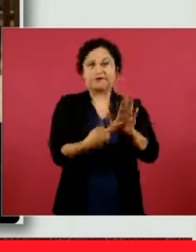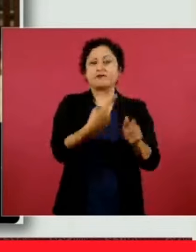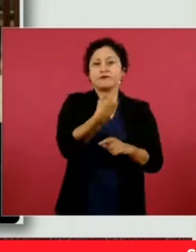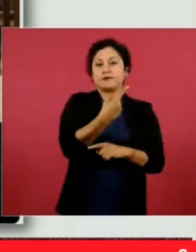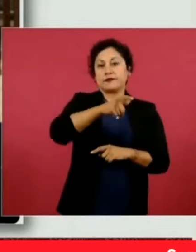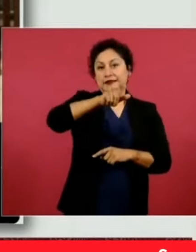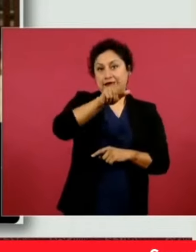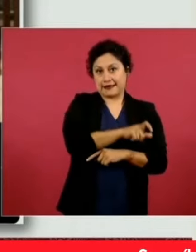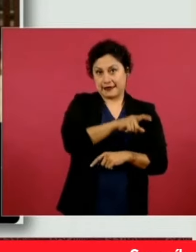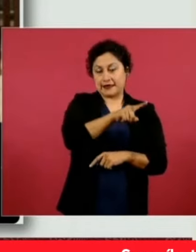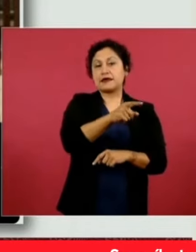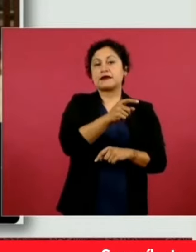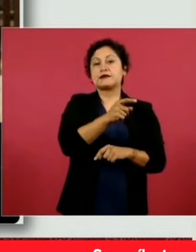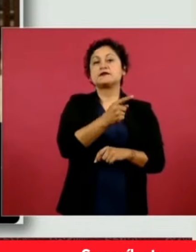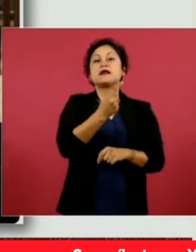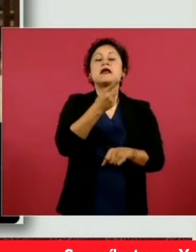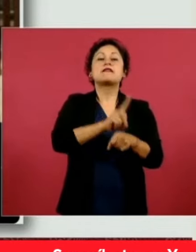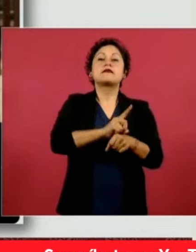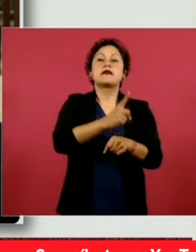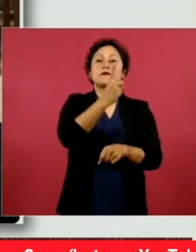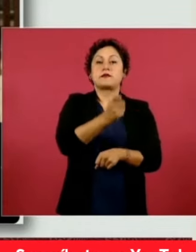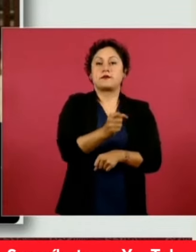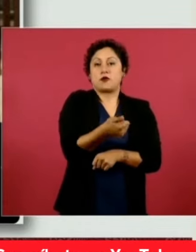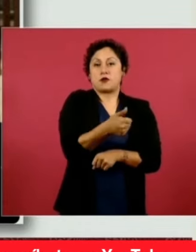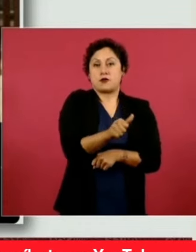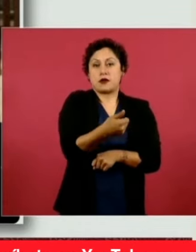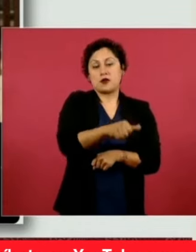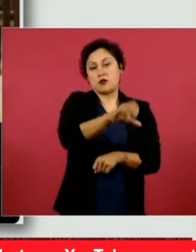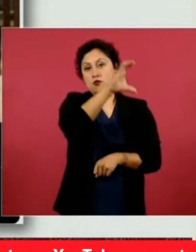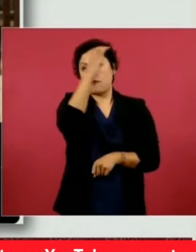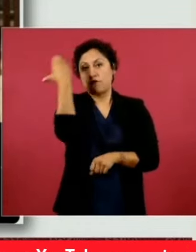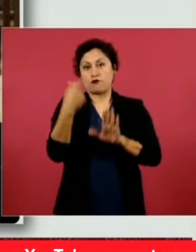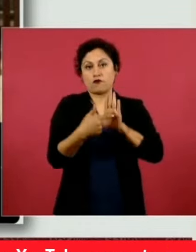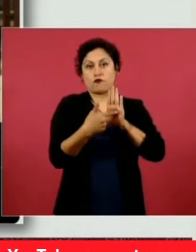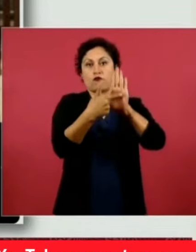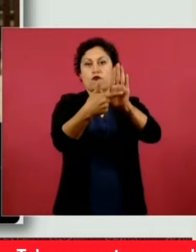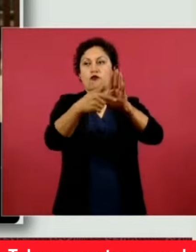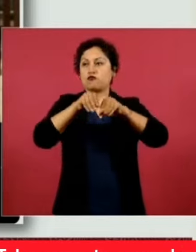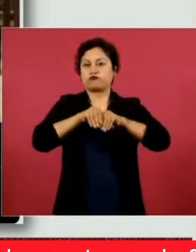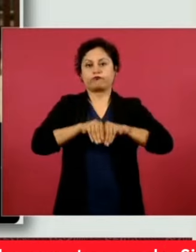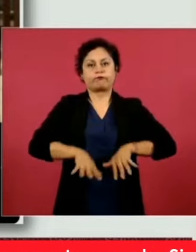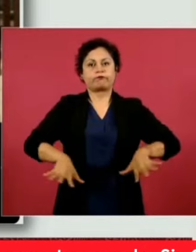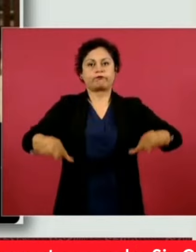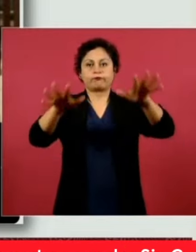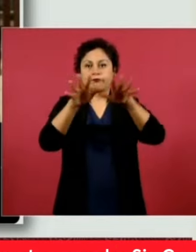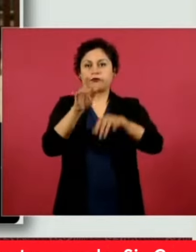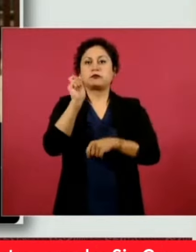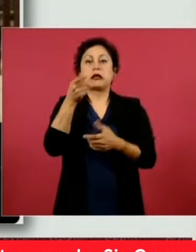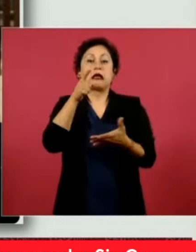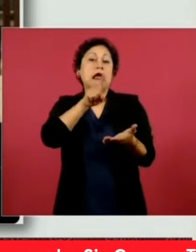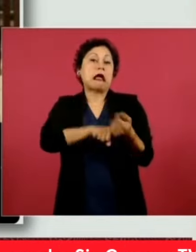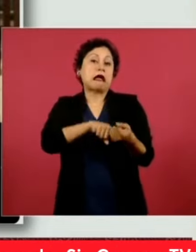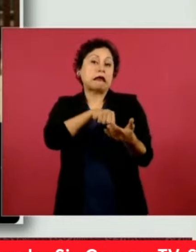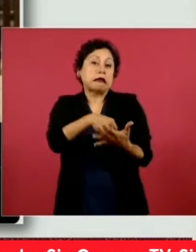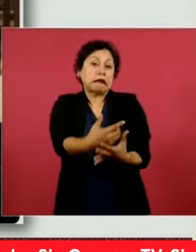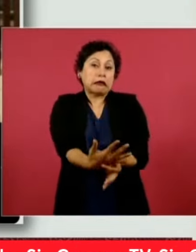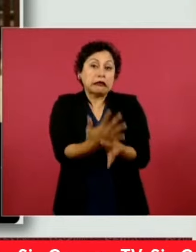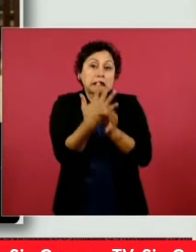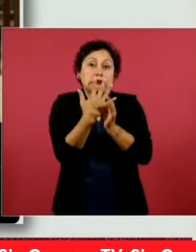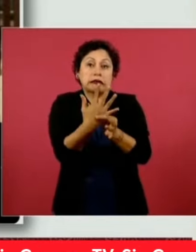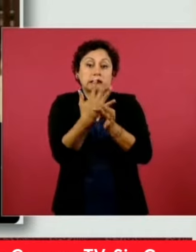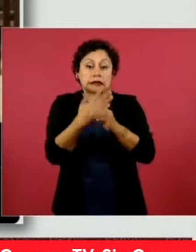publicaron el primero de agosto pasado una fotografía que circuló ampliamente en la que supuestamente se muestra